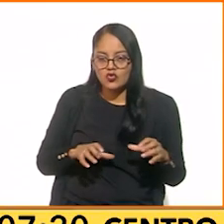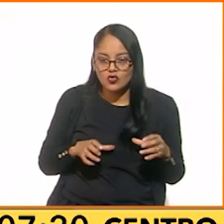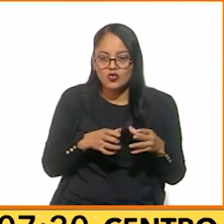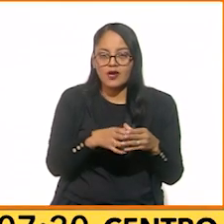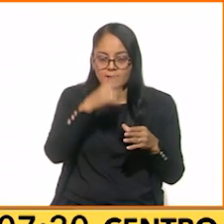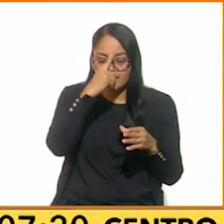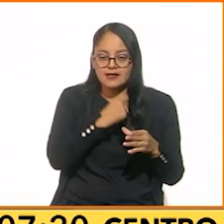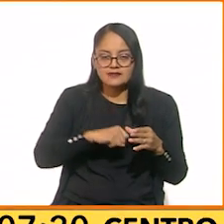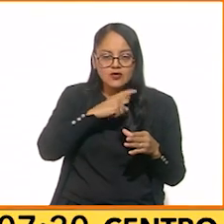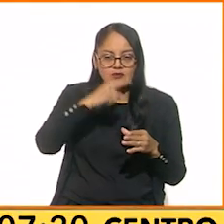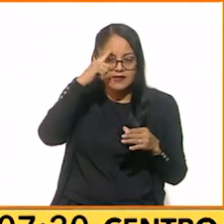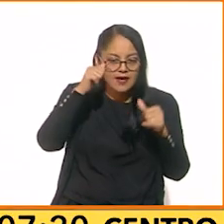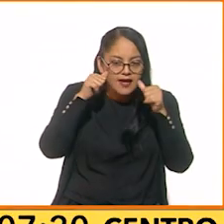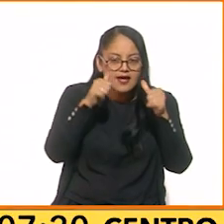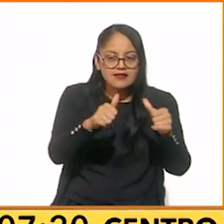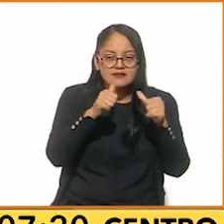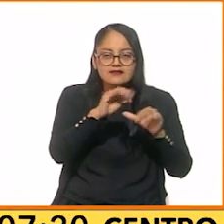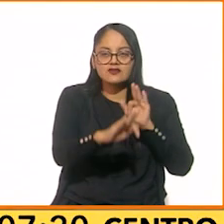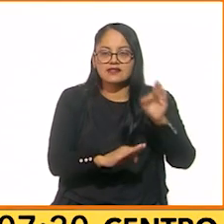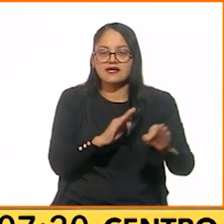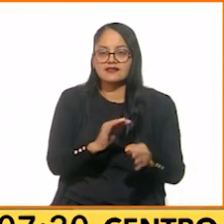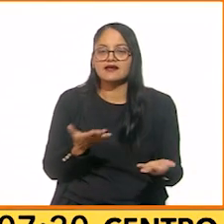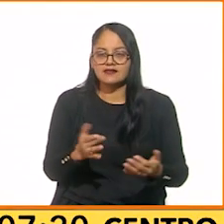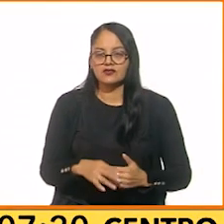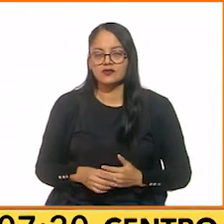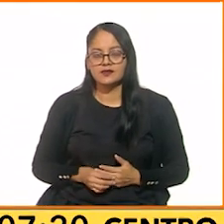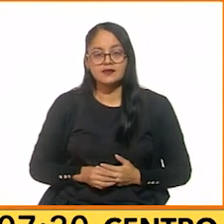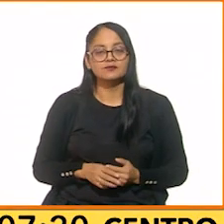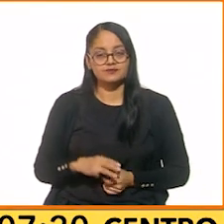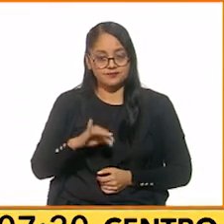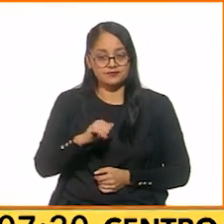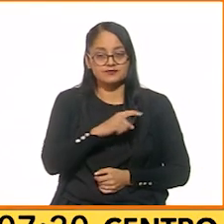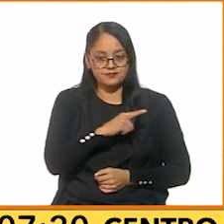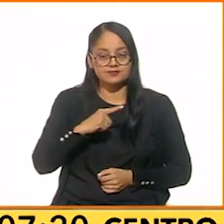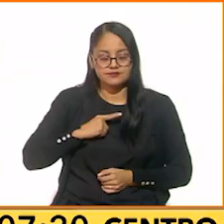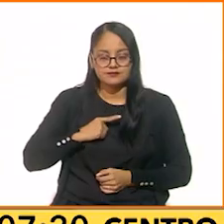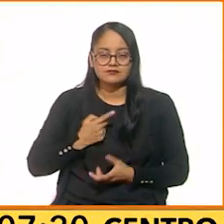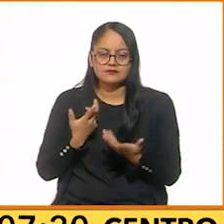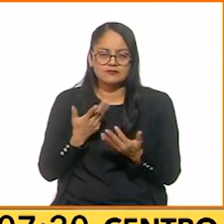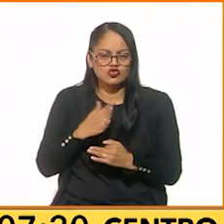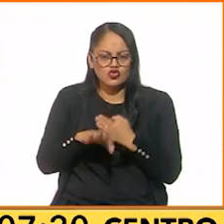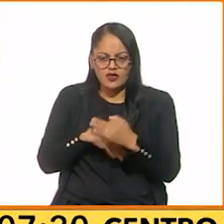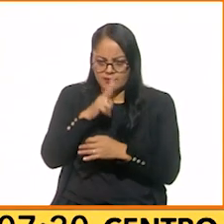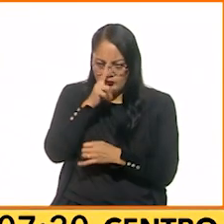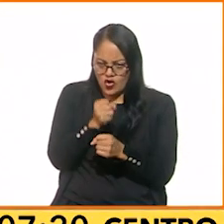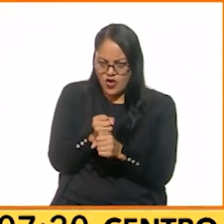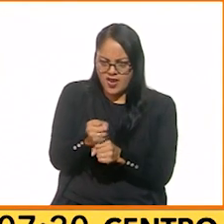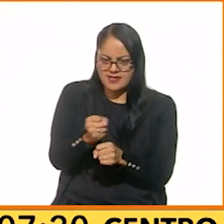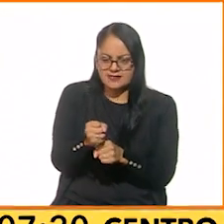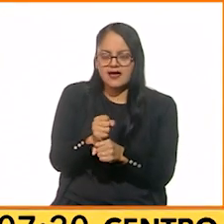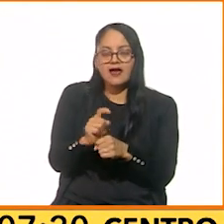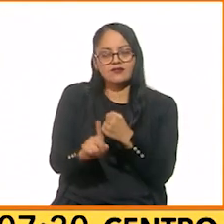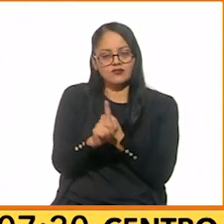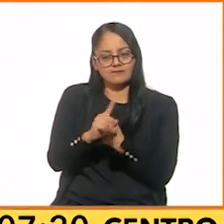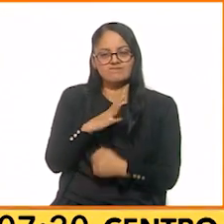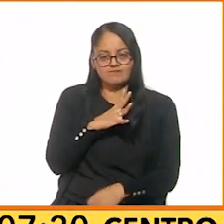la salud mental de las y los jóvenes? Sí, tenemos que asumir que pues toda violencia tiene impactos, la